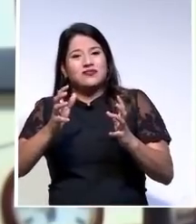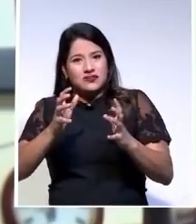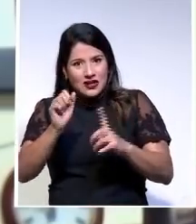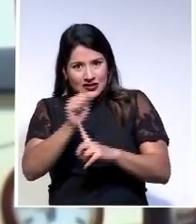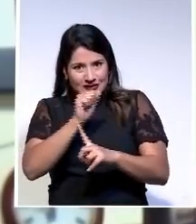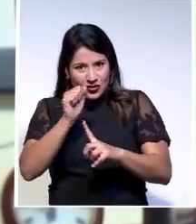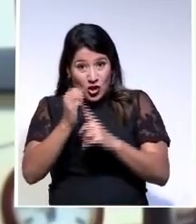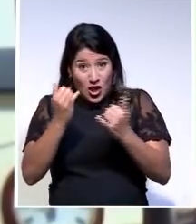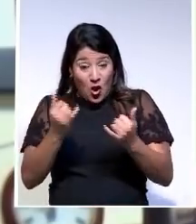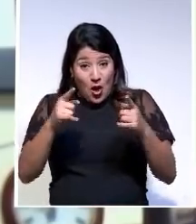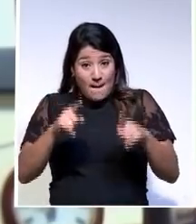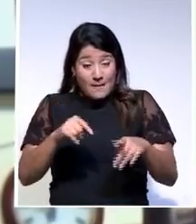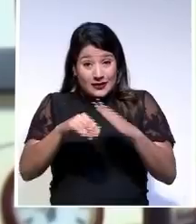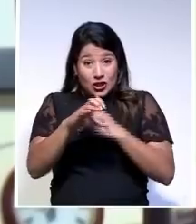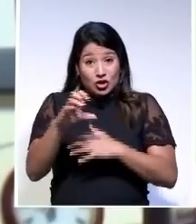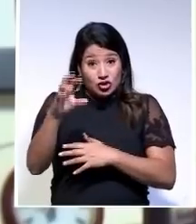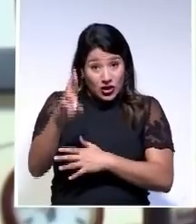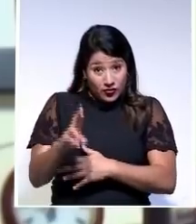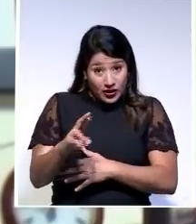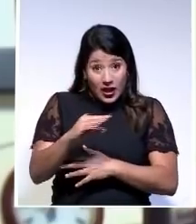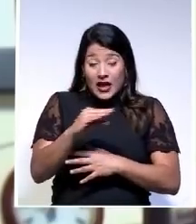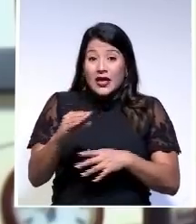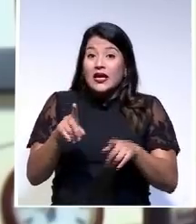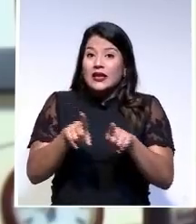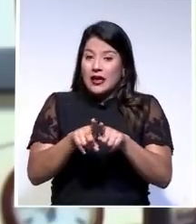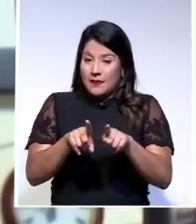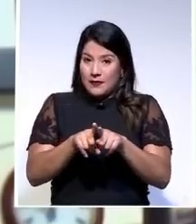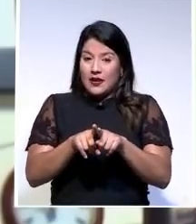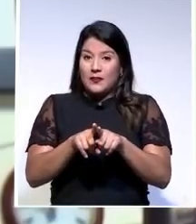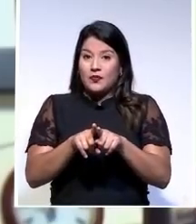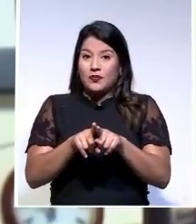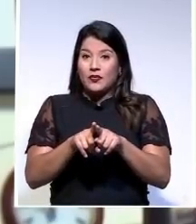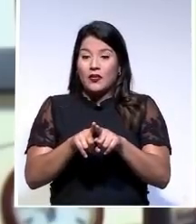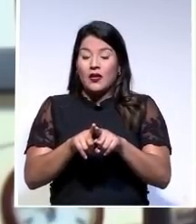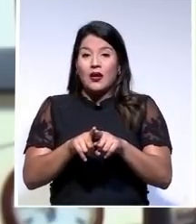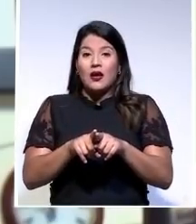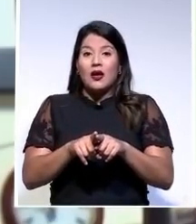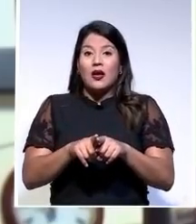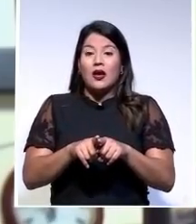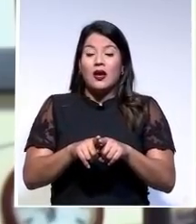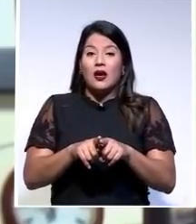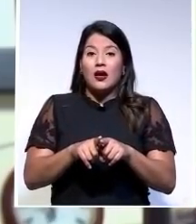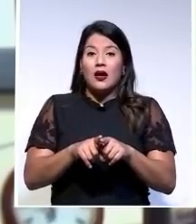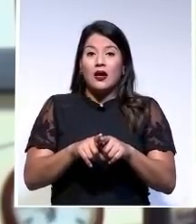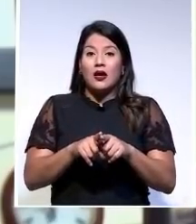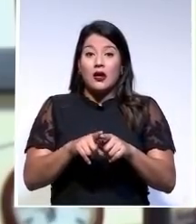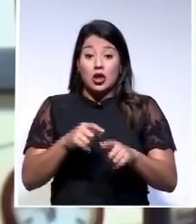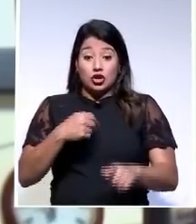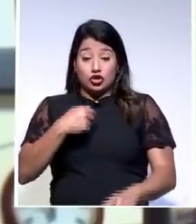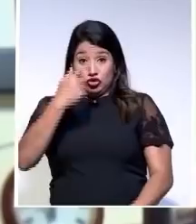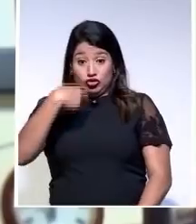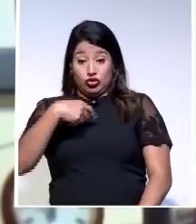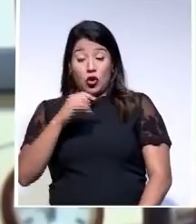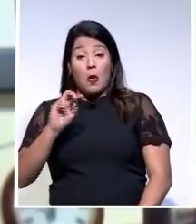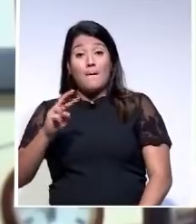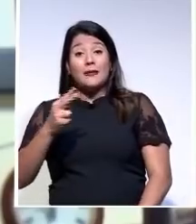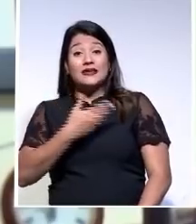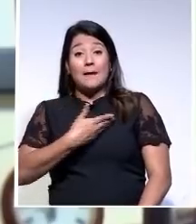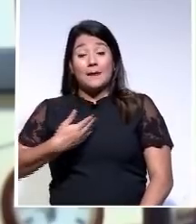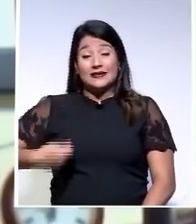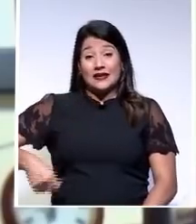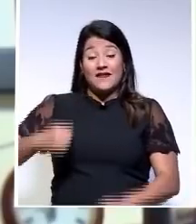lo puedo decir esto en condición incluso de presidente de la única asociación de fiscales que ahorita está funcionando, y en mi condición incluso de vicepresidente de la